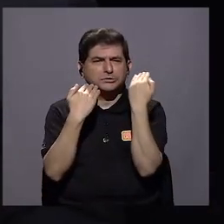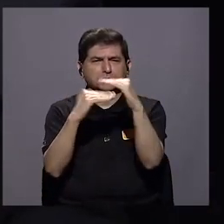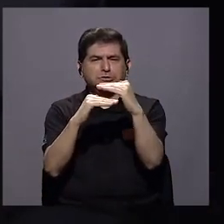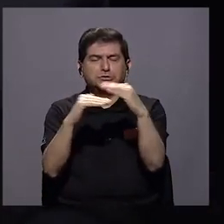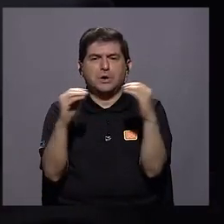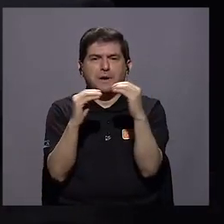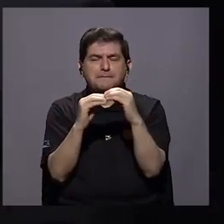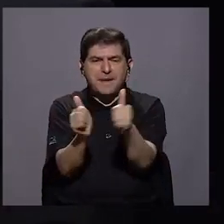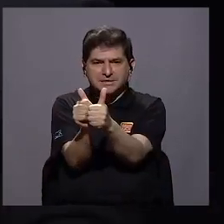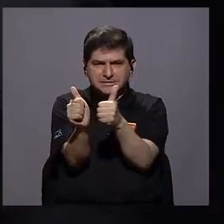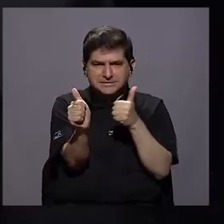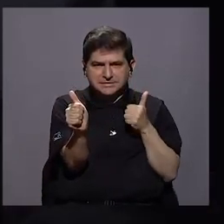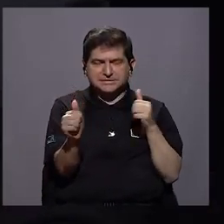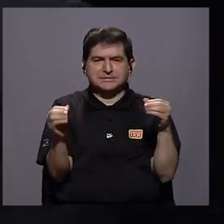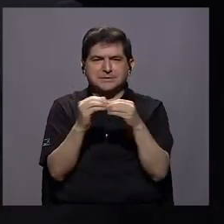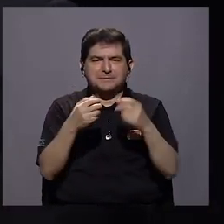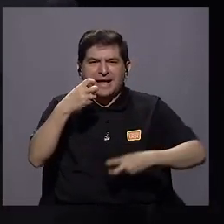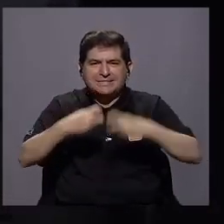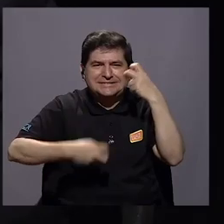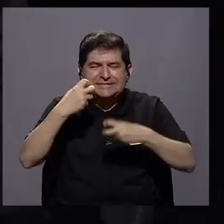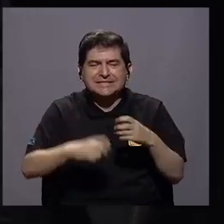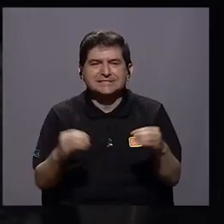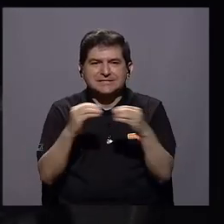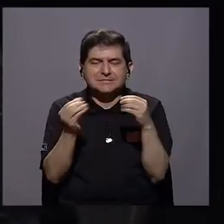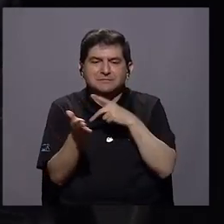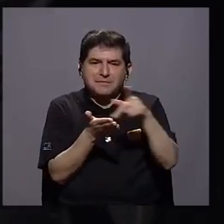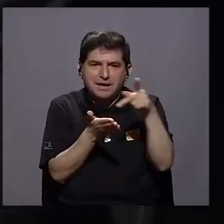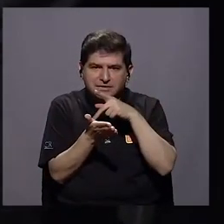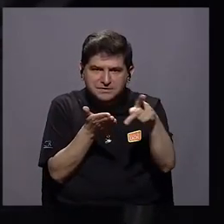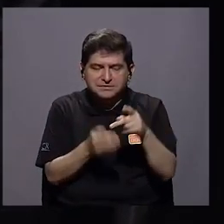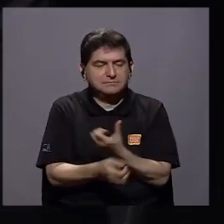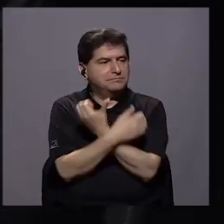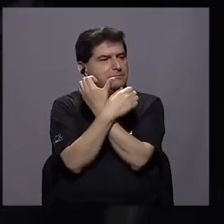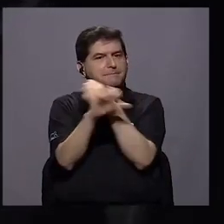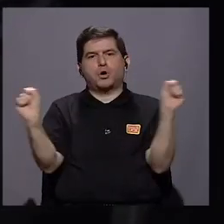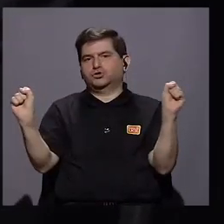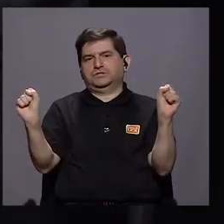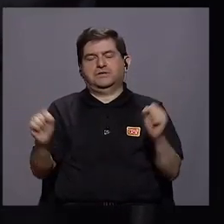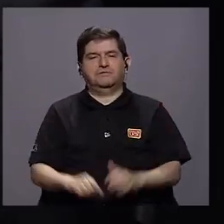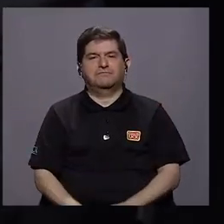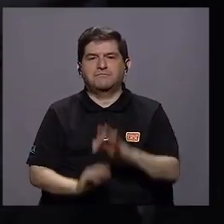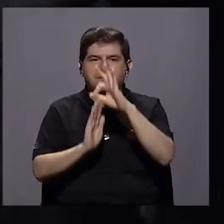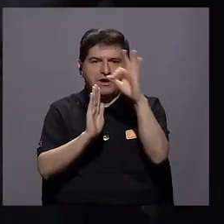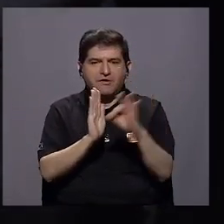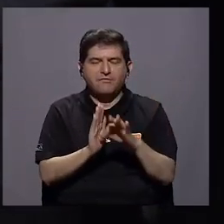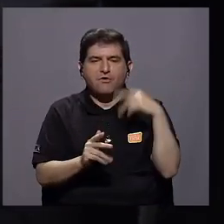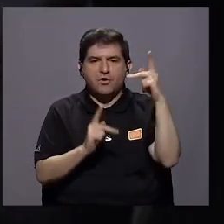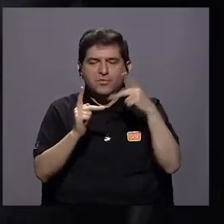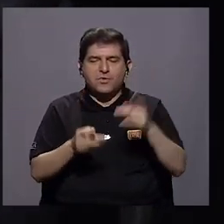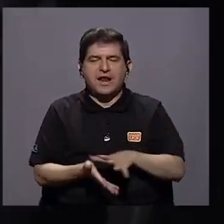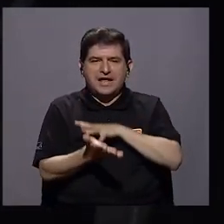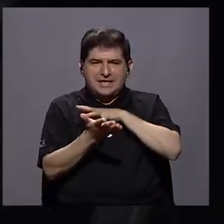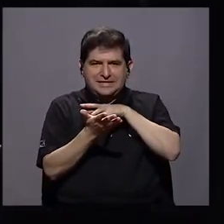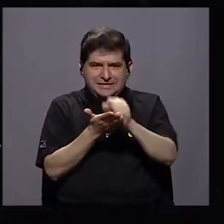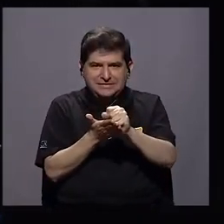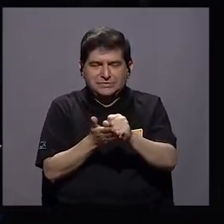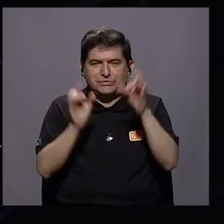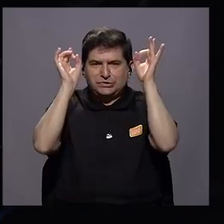va a haber más recesión, más crisis, más que pagar, imposible. La fórmula perfecta para el